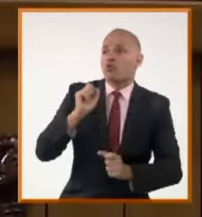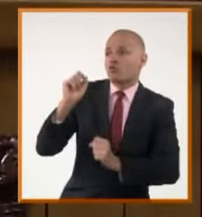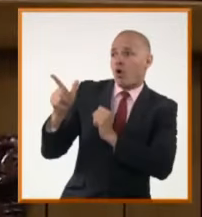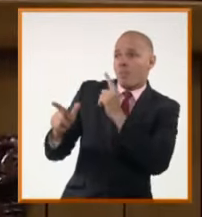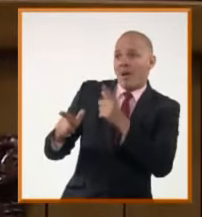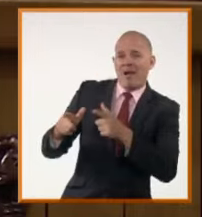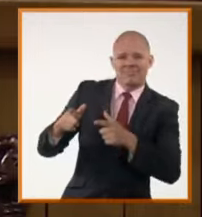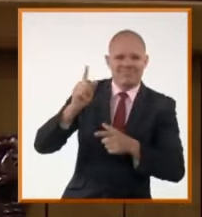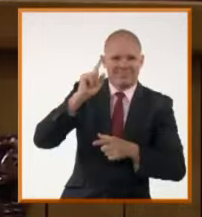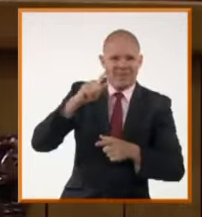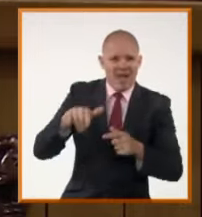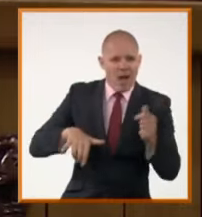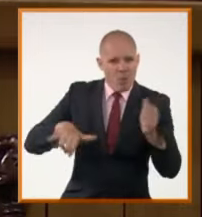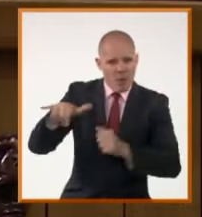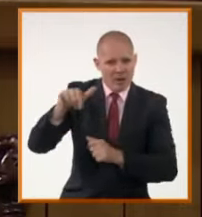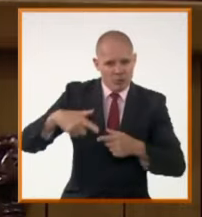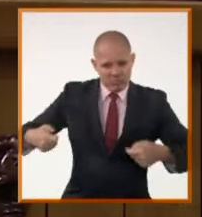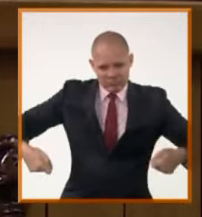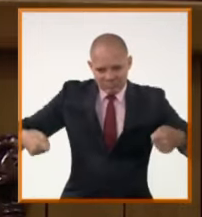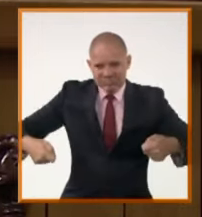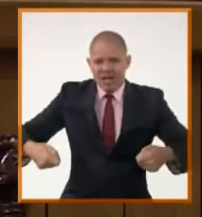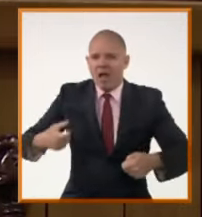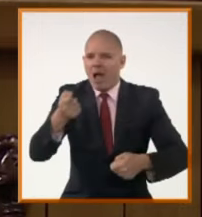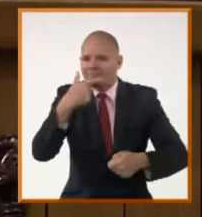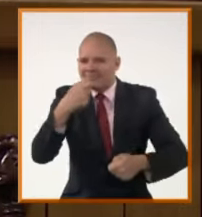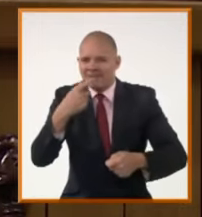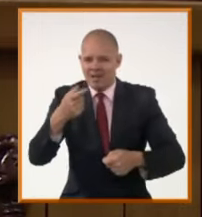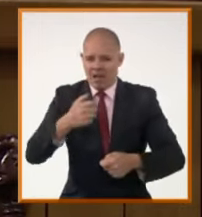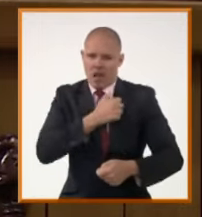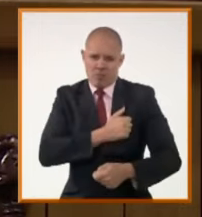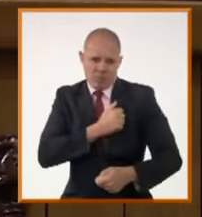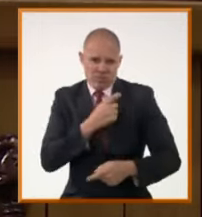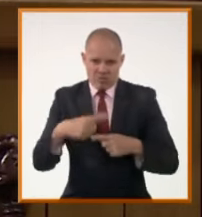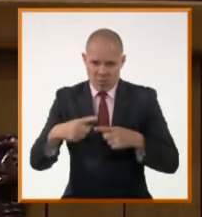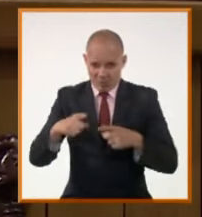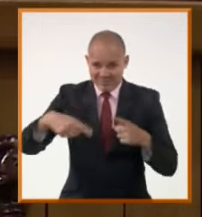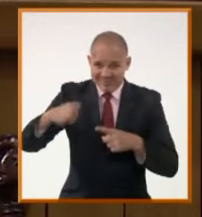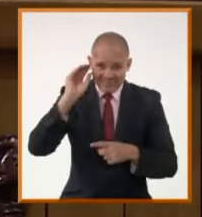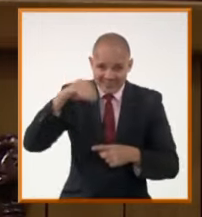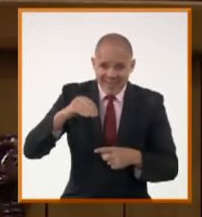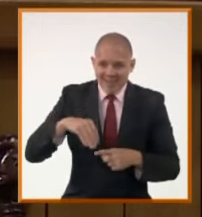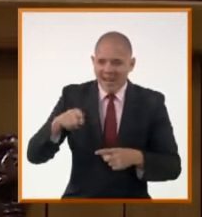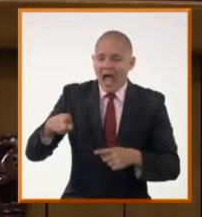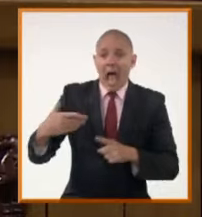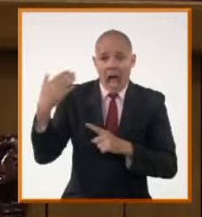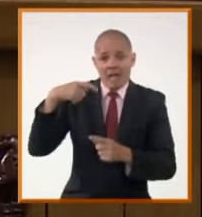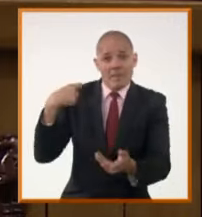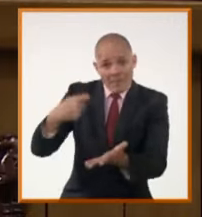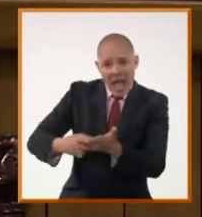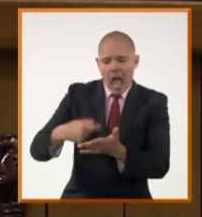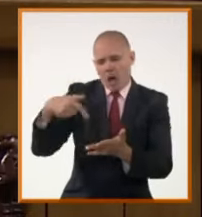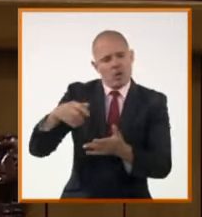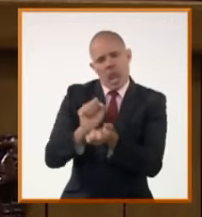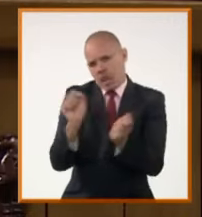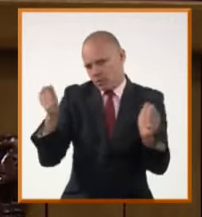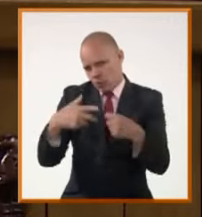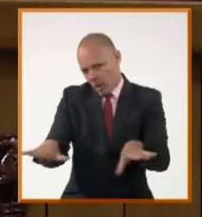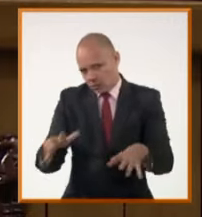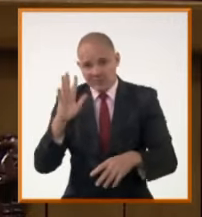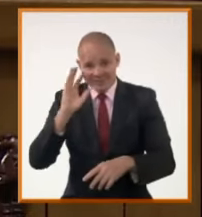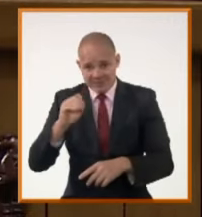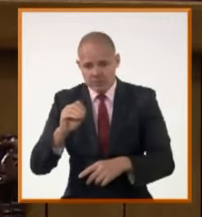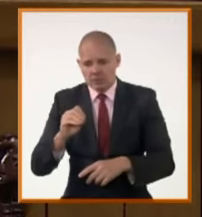los precios. Entonces, estimulamos por un lado y los precios siguen por otro. Entonces, vamos a analizar. Y lo haremos con la